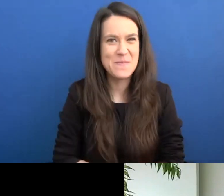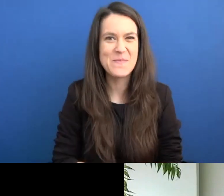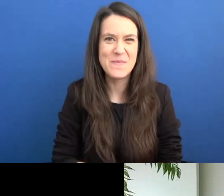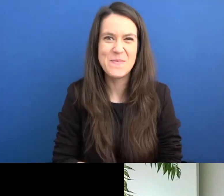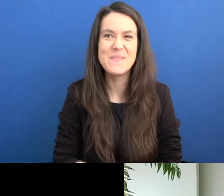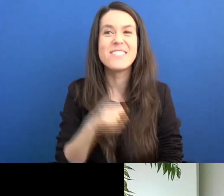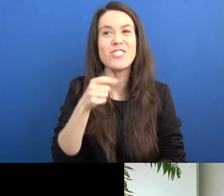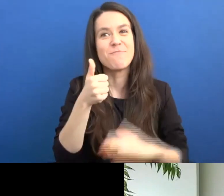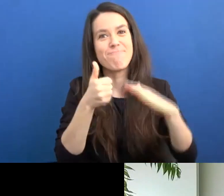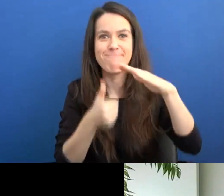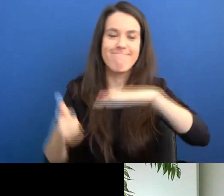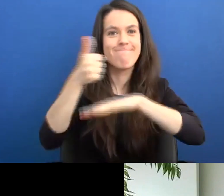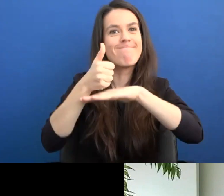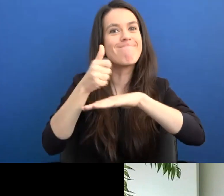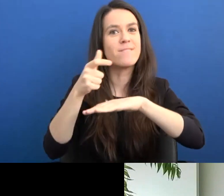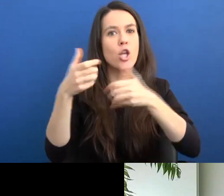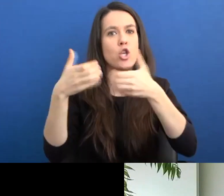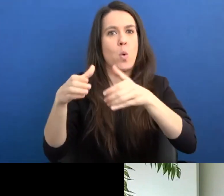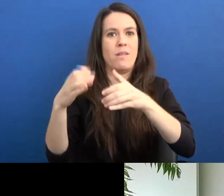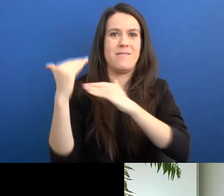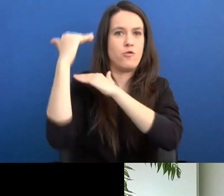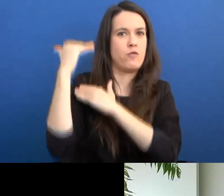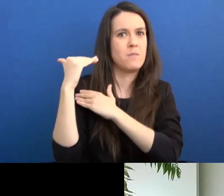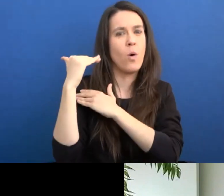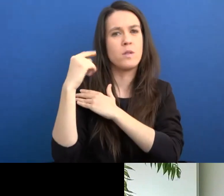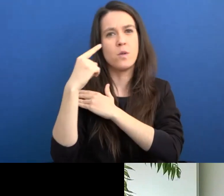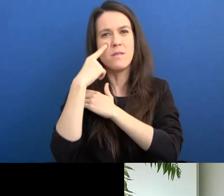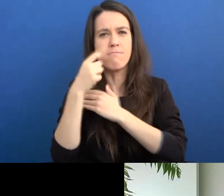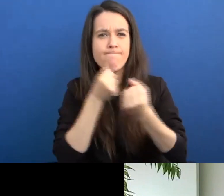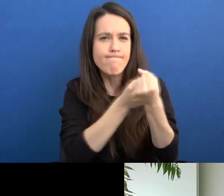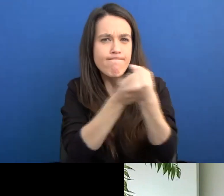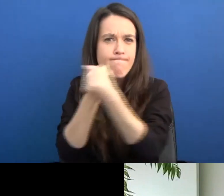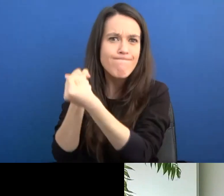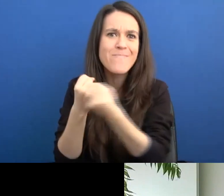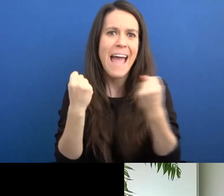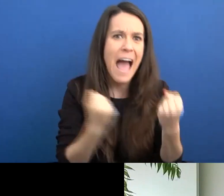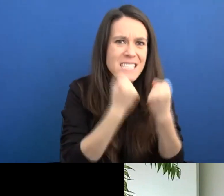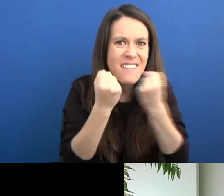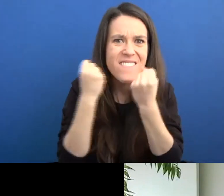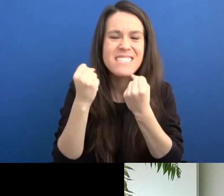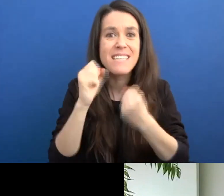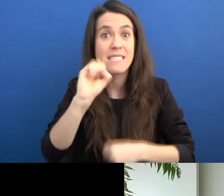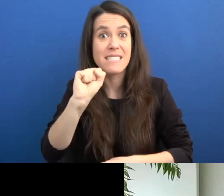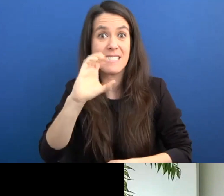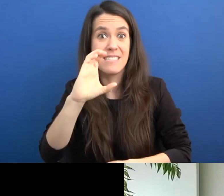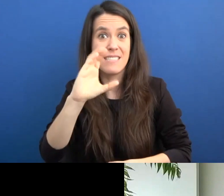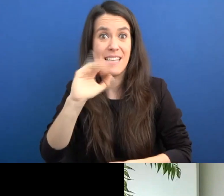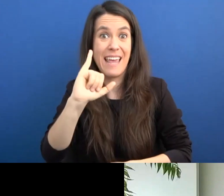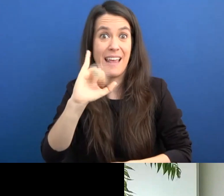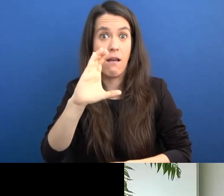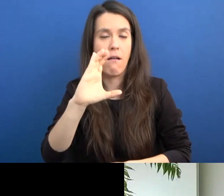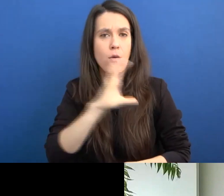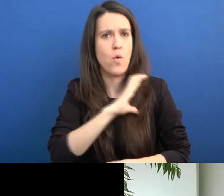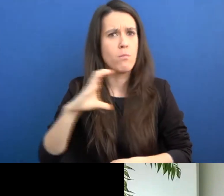que difunde y es subdirectora de la unidad y se encarga de todas las actividades de apoyo para